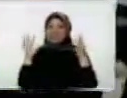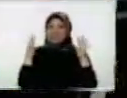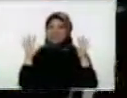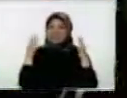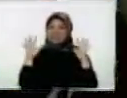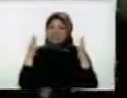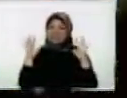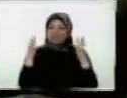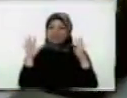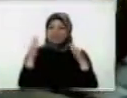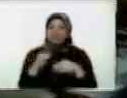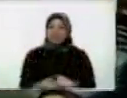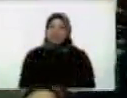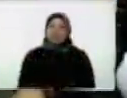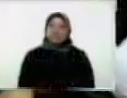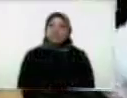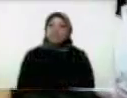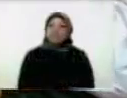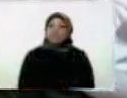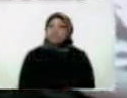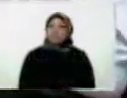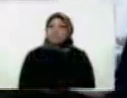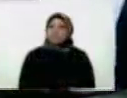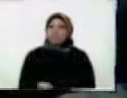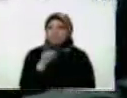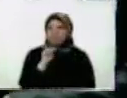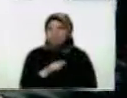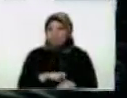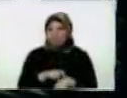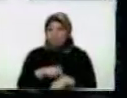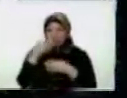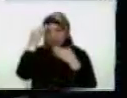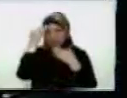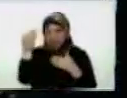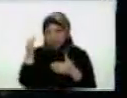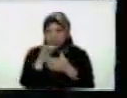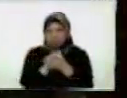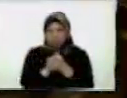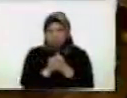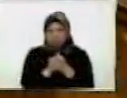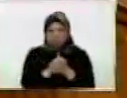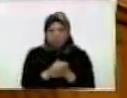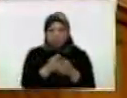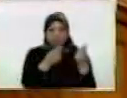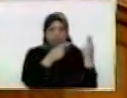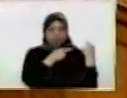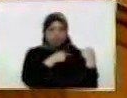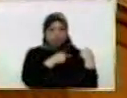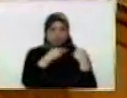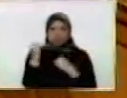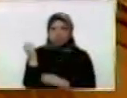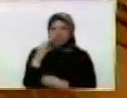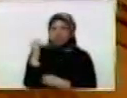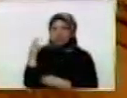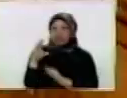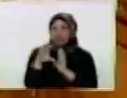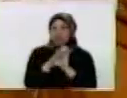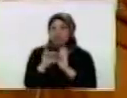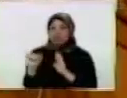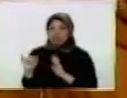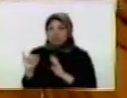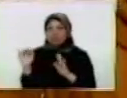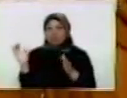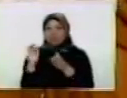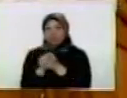En el momento de saludar a la Junta Directiva de nuestra Asamblea Nacional Constituyente, nuestro